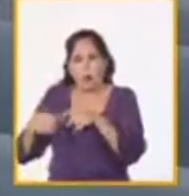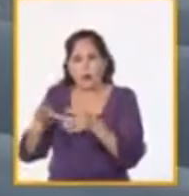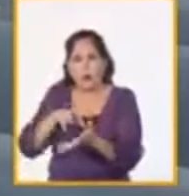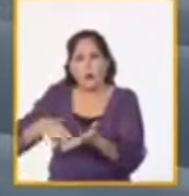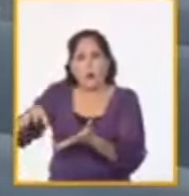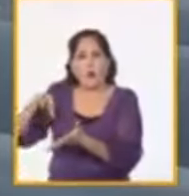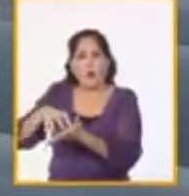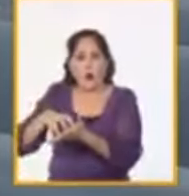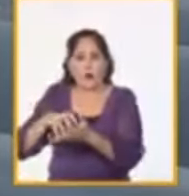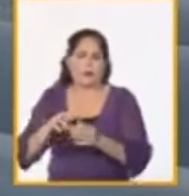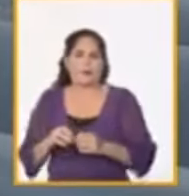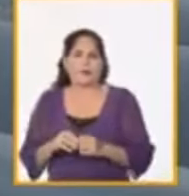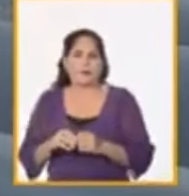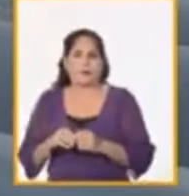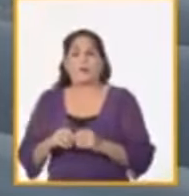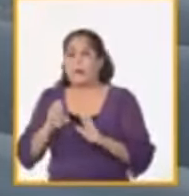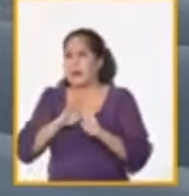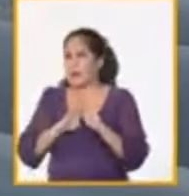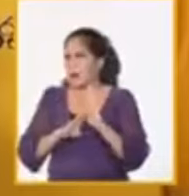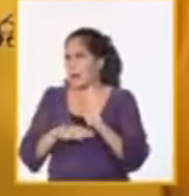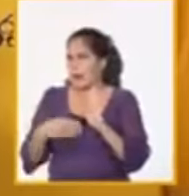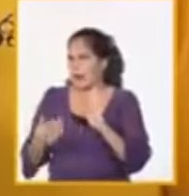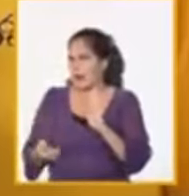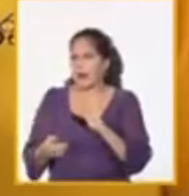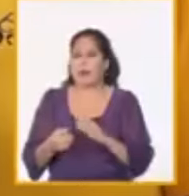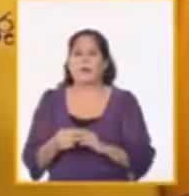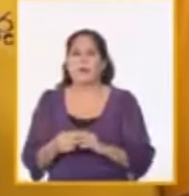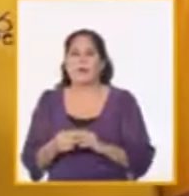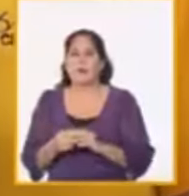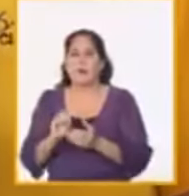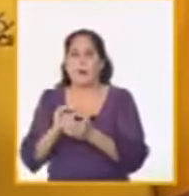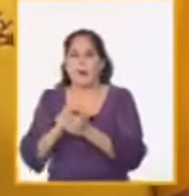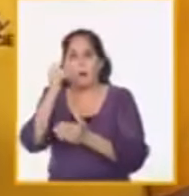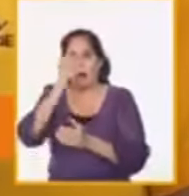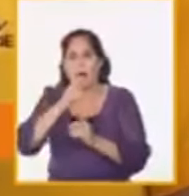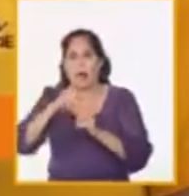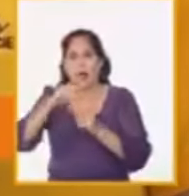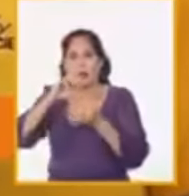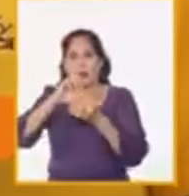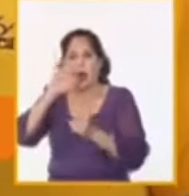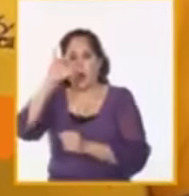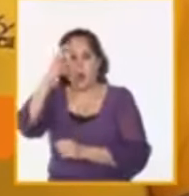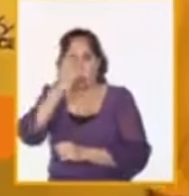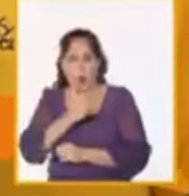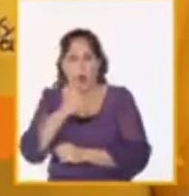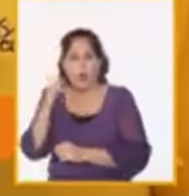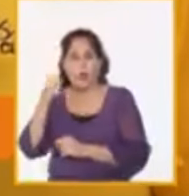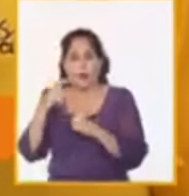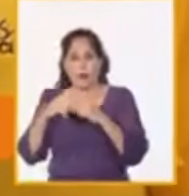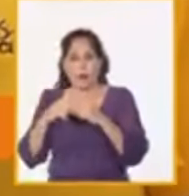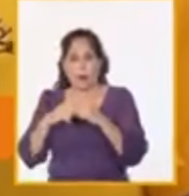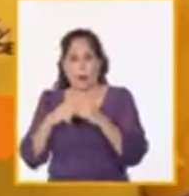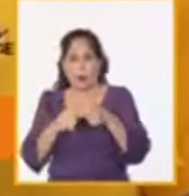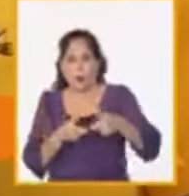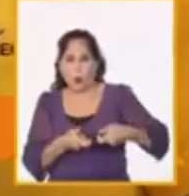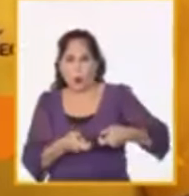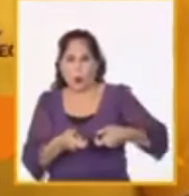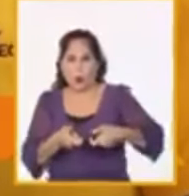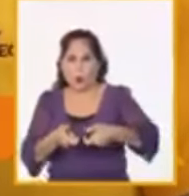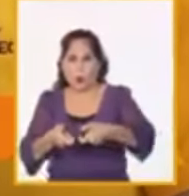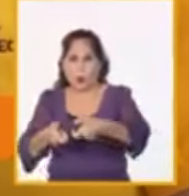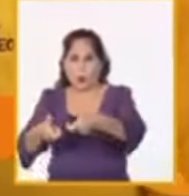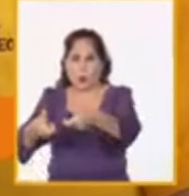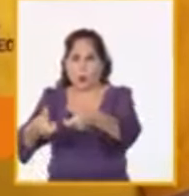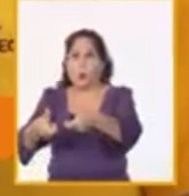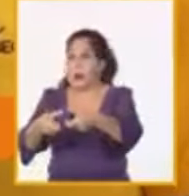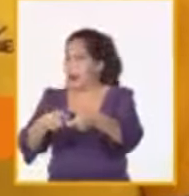nación. Comenzamos el programa de Matagua. Debemos trabajar sobre los 10,3 kilómetros de tubería de 630 minutos. Es el